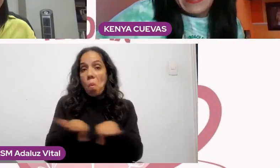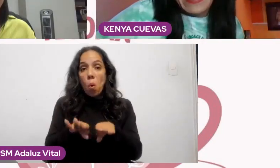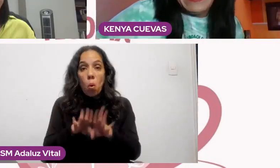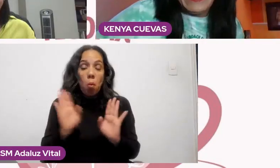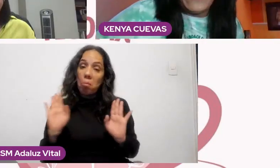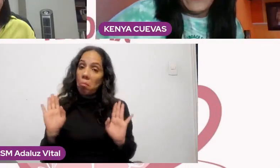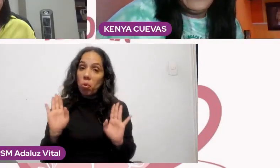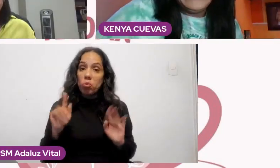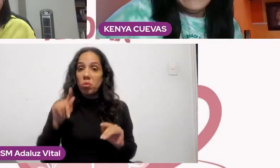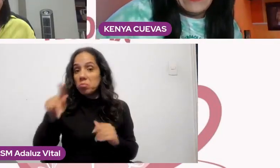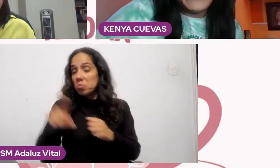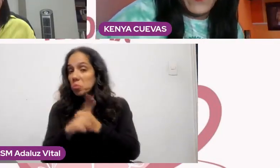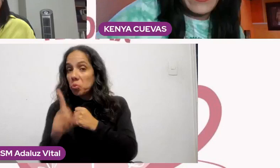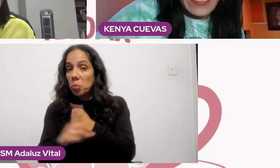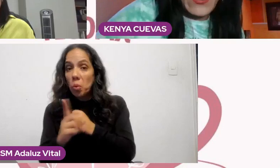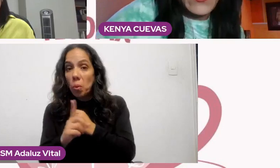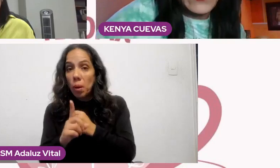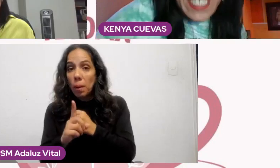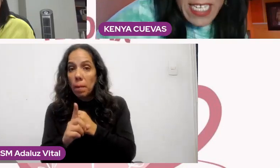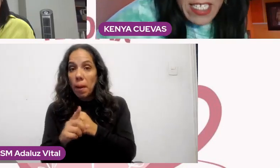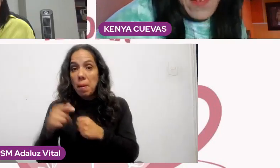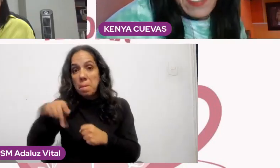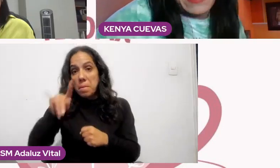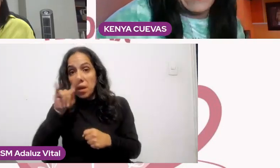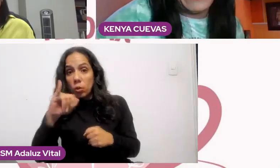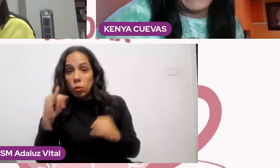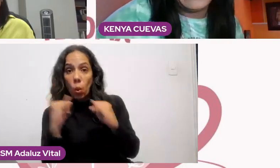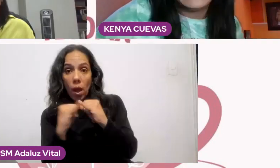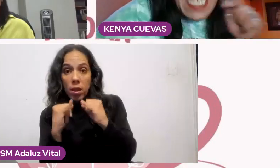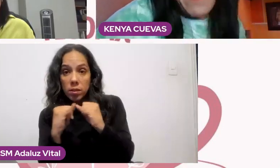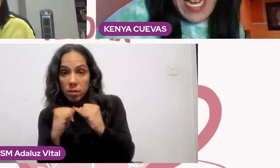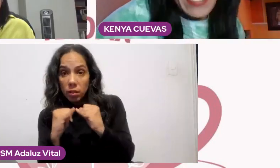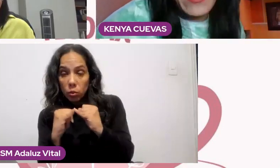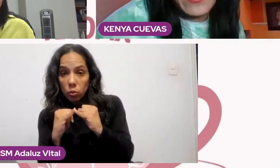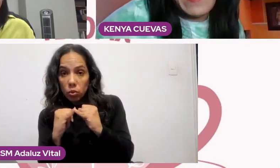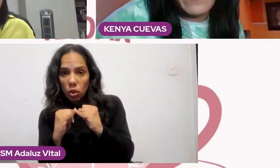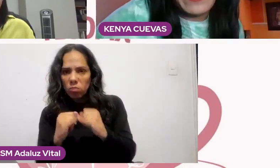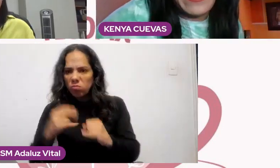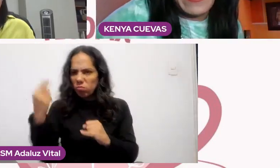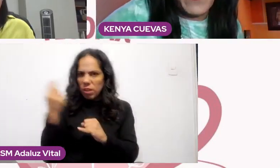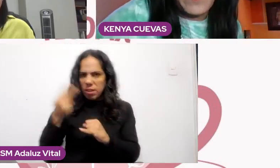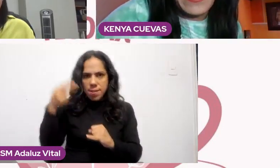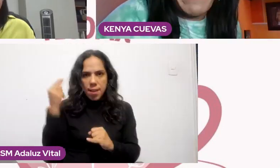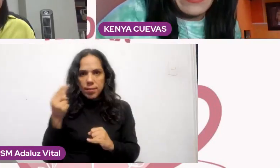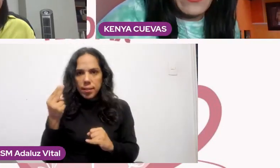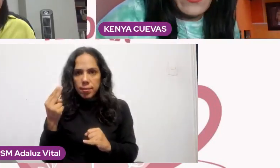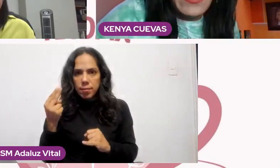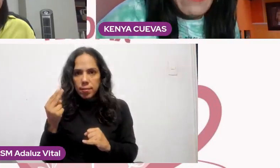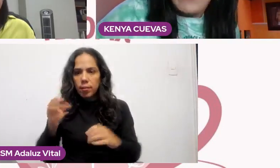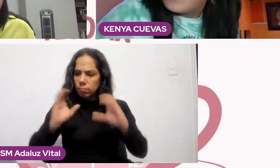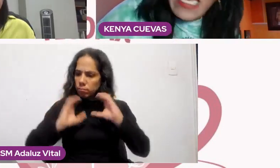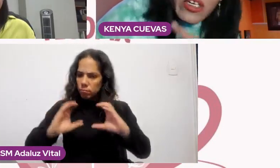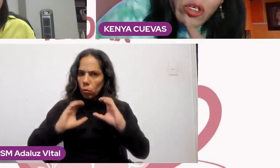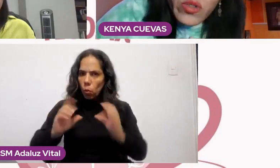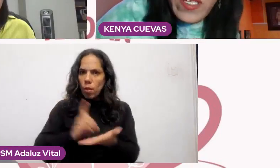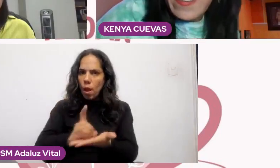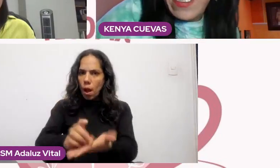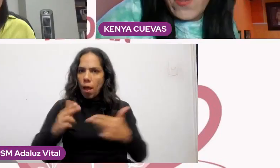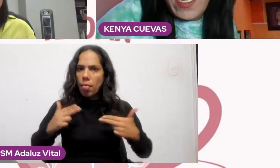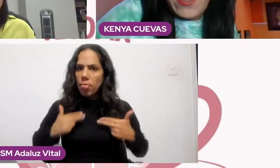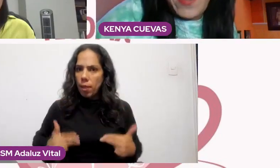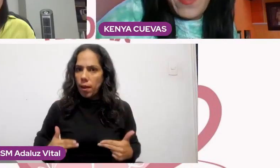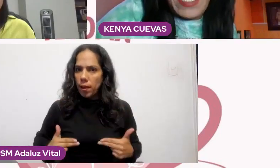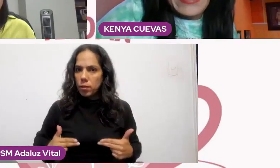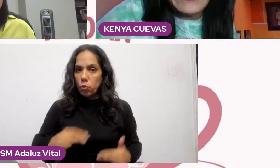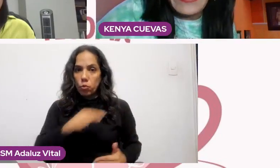de garantizar la institución es un trato digno para las personas y para eso estamos en el acompañamiento, para que no suceda